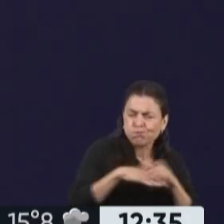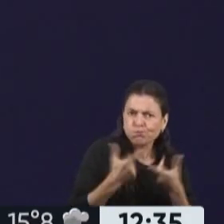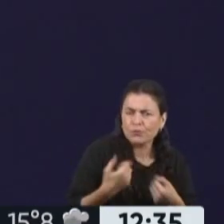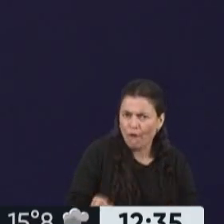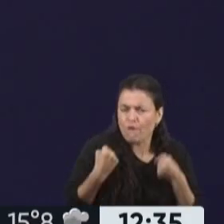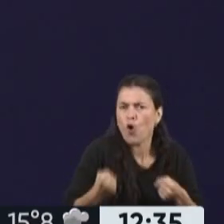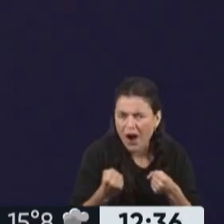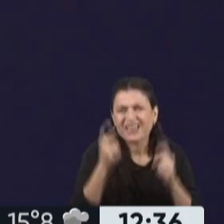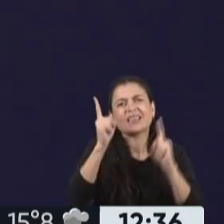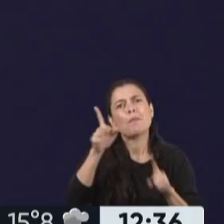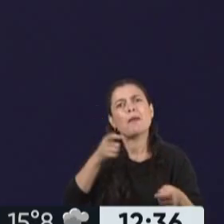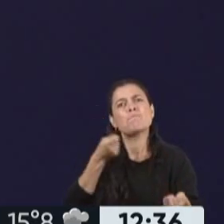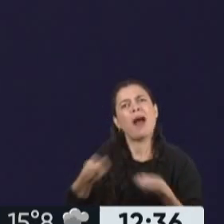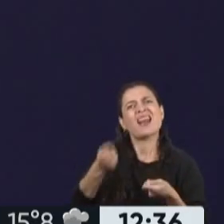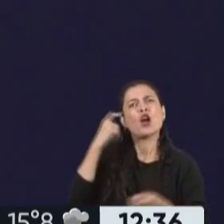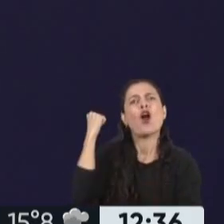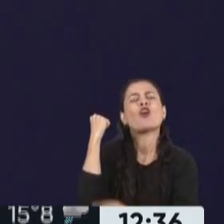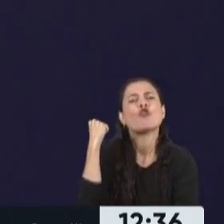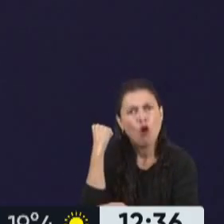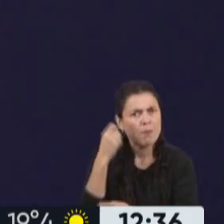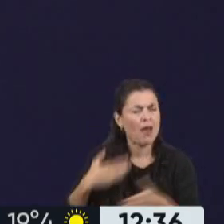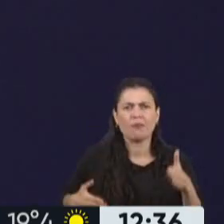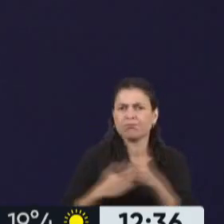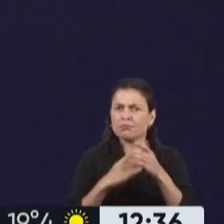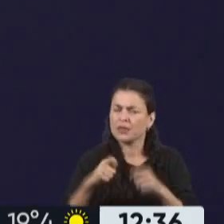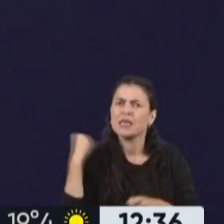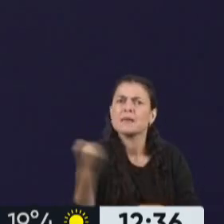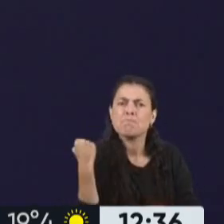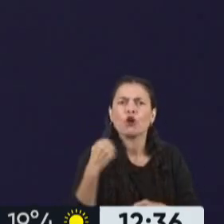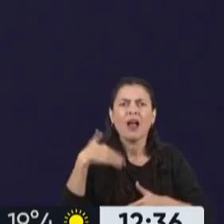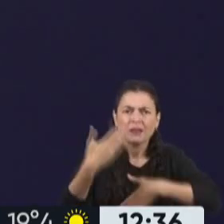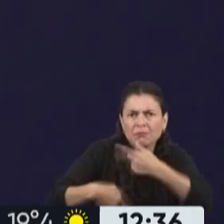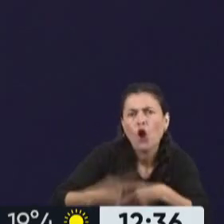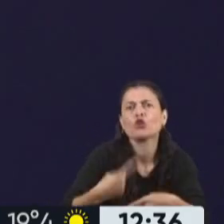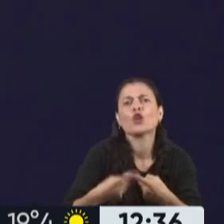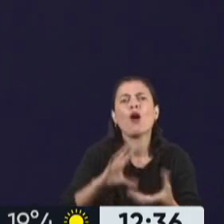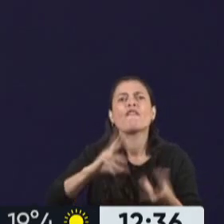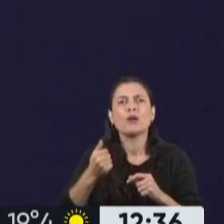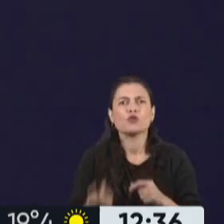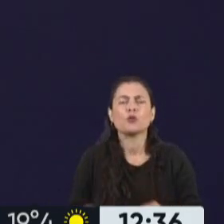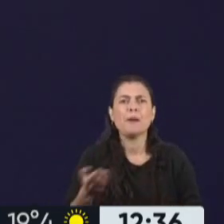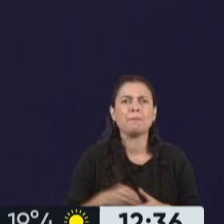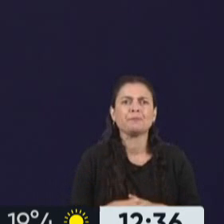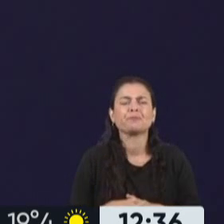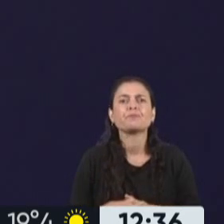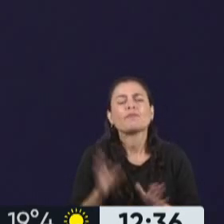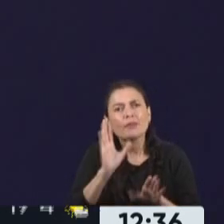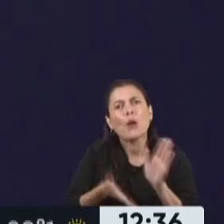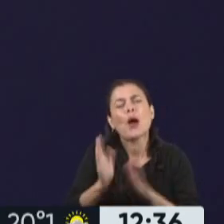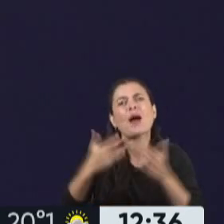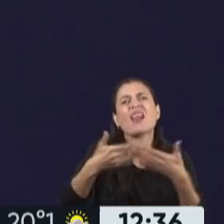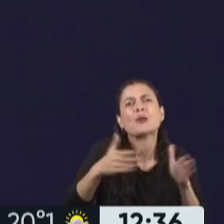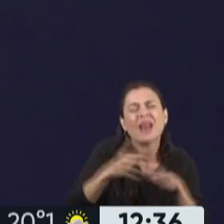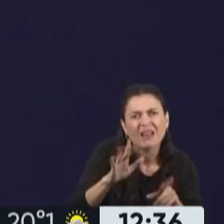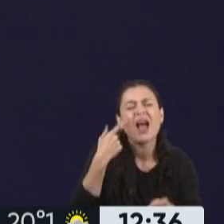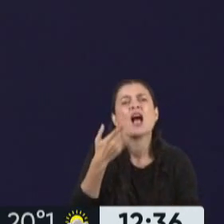y macroeconómica, fundamental para continuar con el camino, de baja de la inflación y de liberación